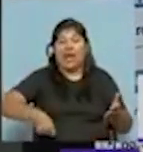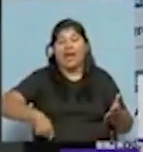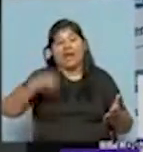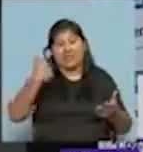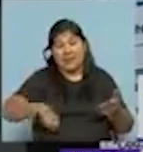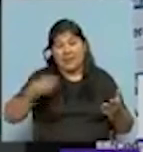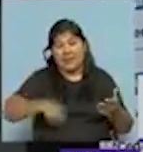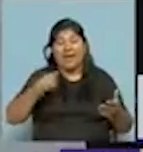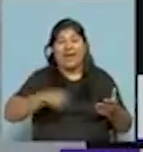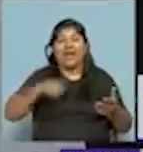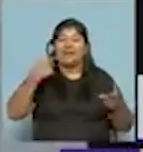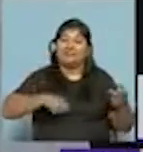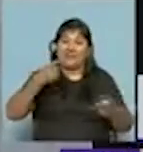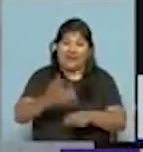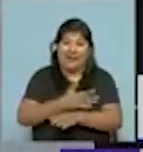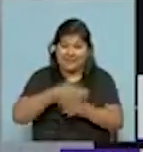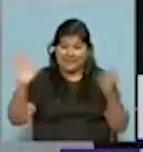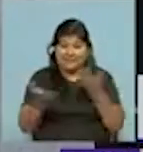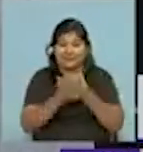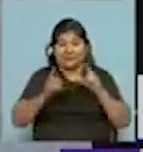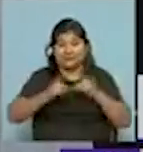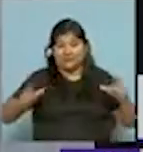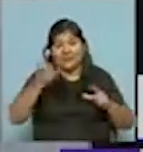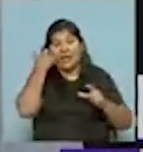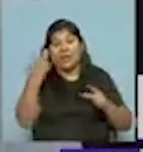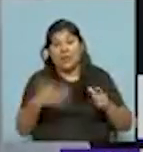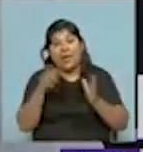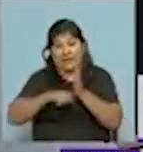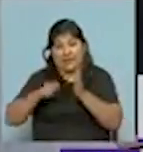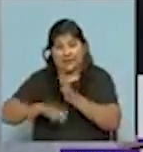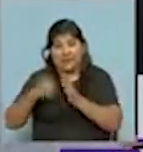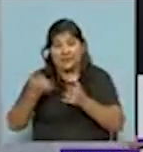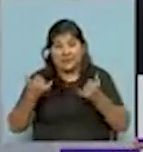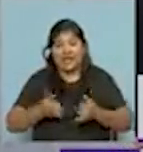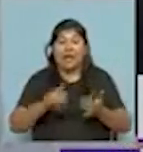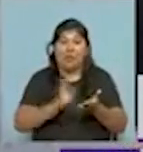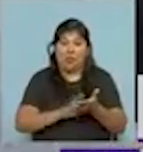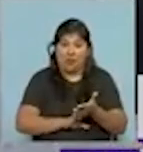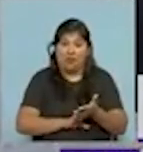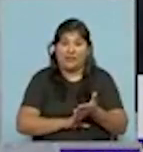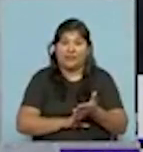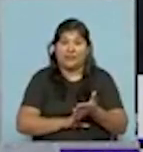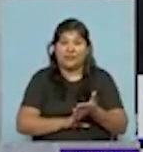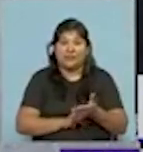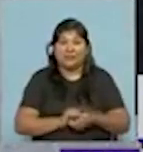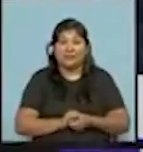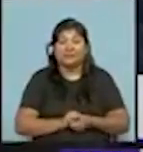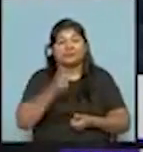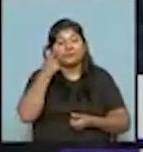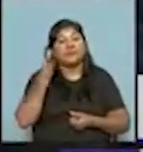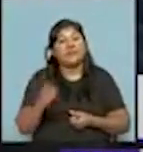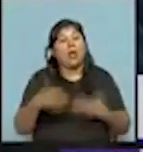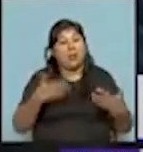este año el año pasado para los que de alguna forma se pudieron inscribir y tienen algún comprobante para que ellos puedan ir siendo el